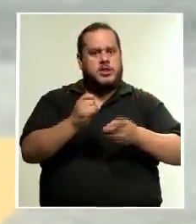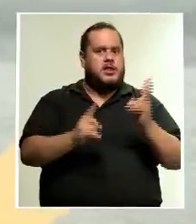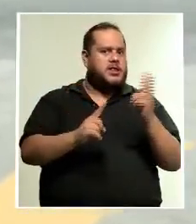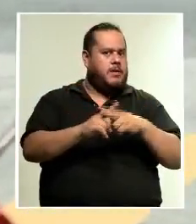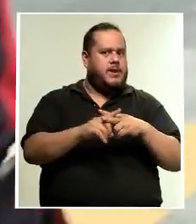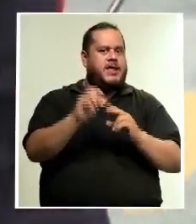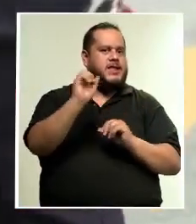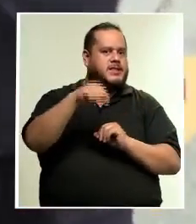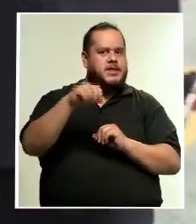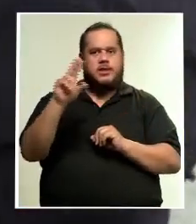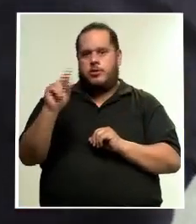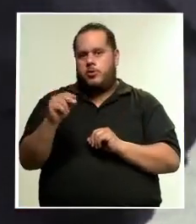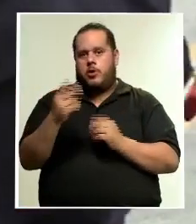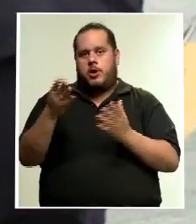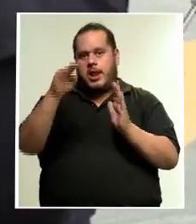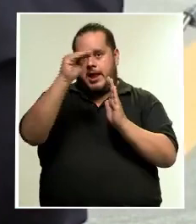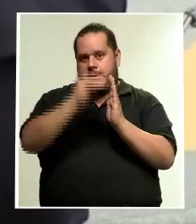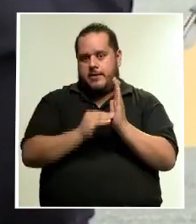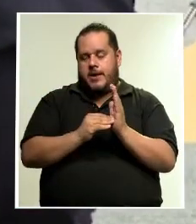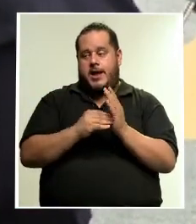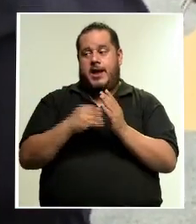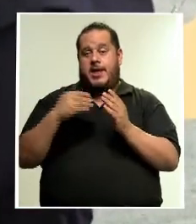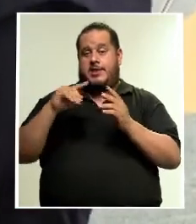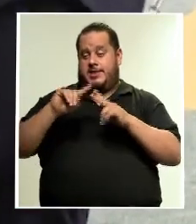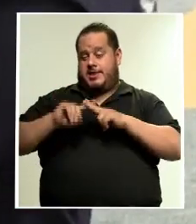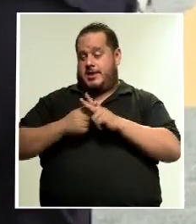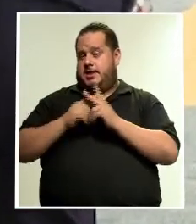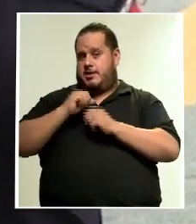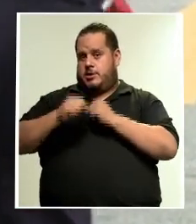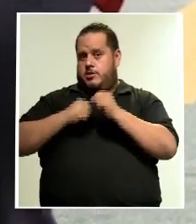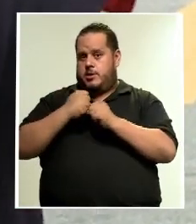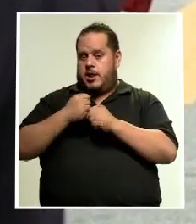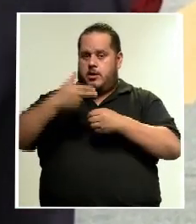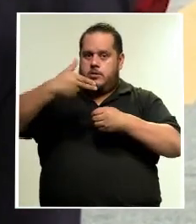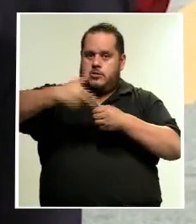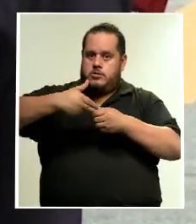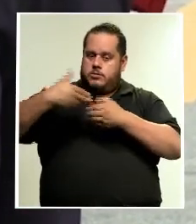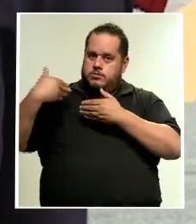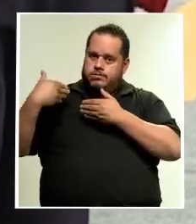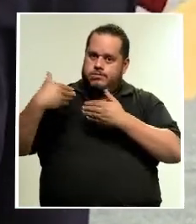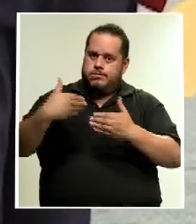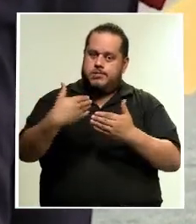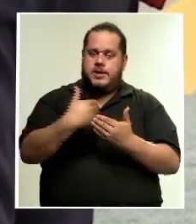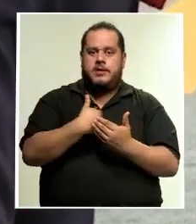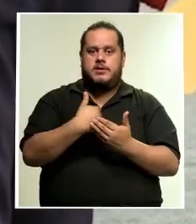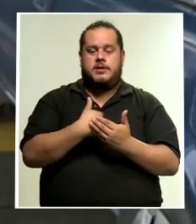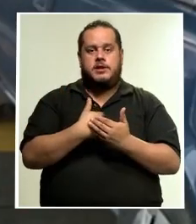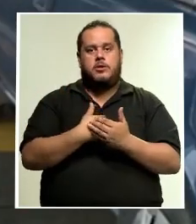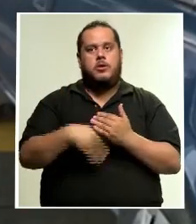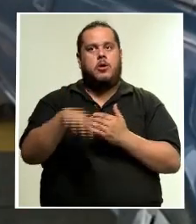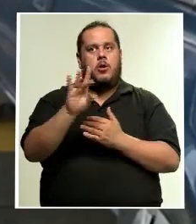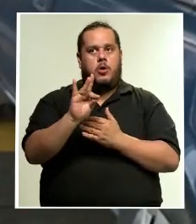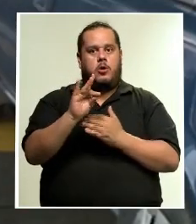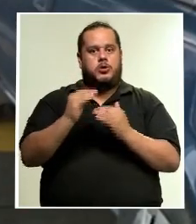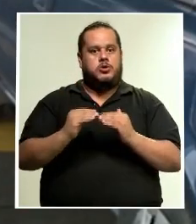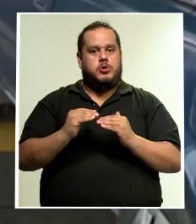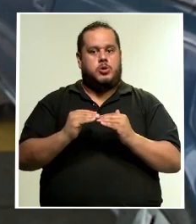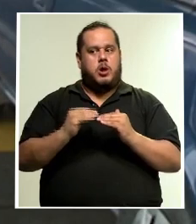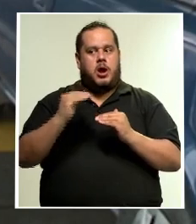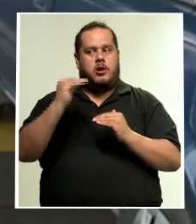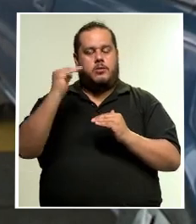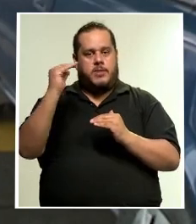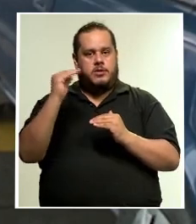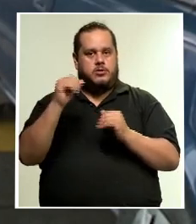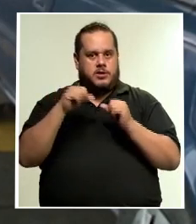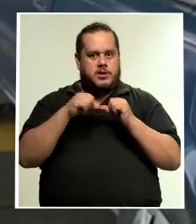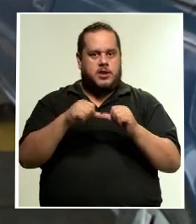la rebaja. Recordemos que desde que inició el año, los precios de los combustibles han tenido 8 aumentos consecutivos